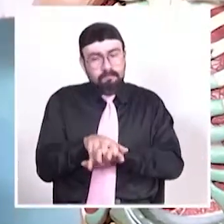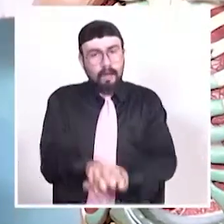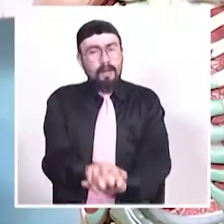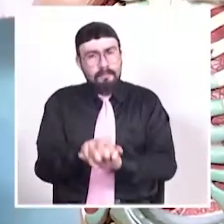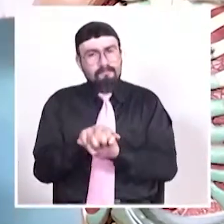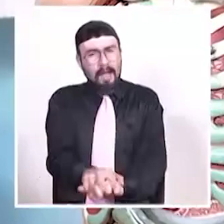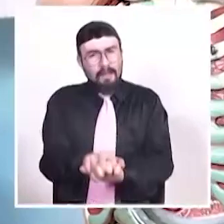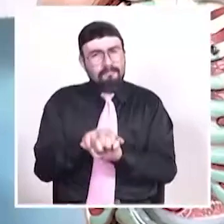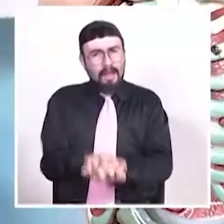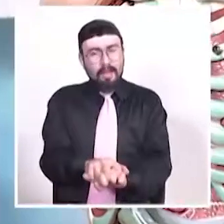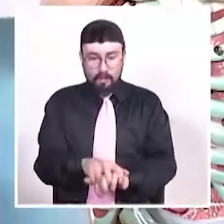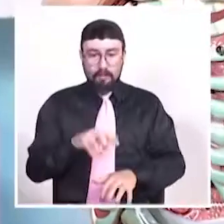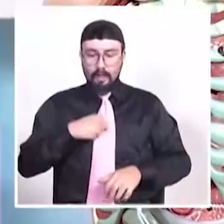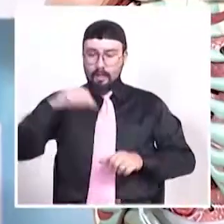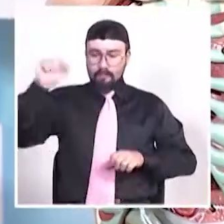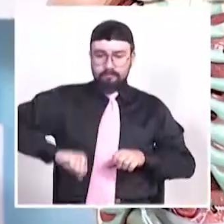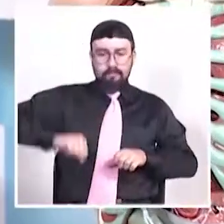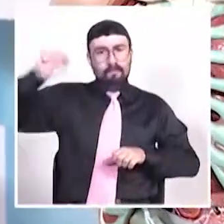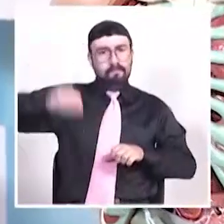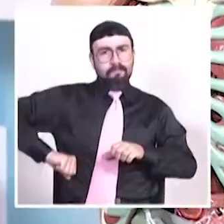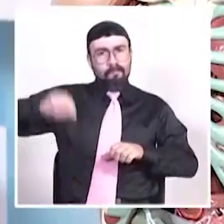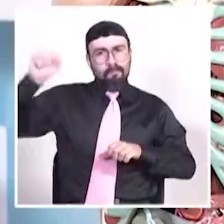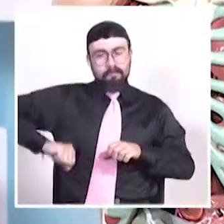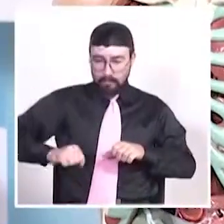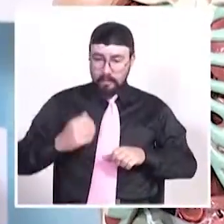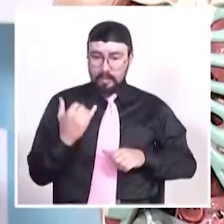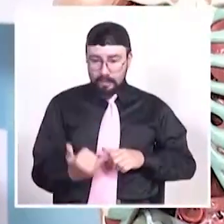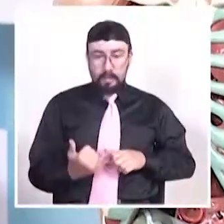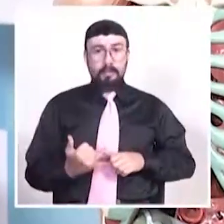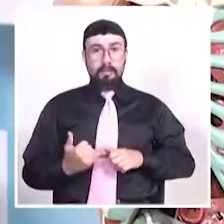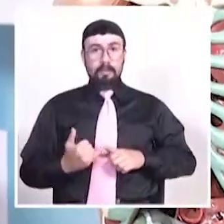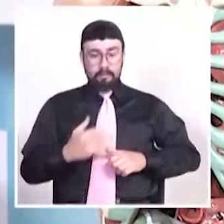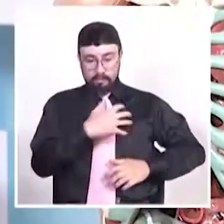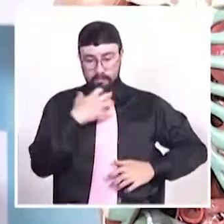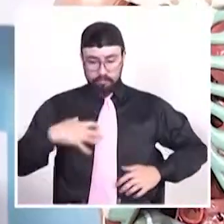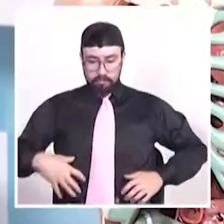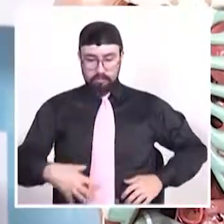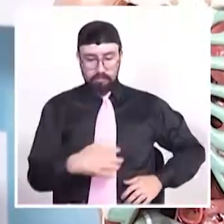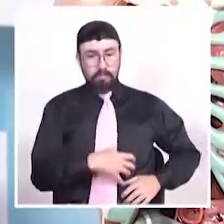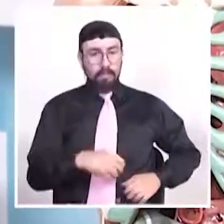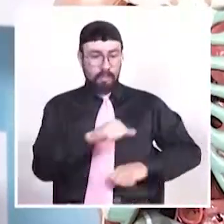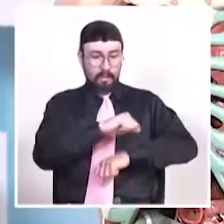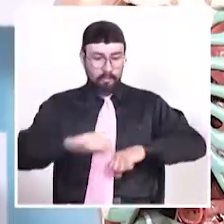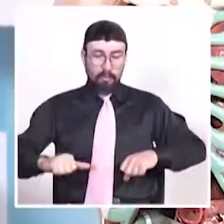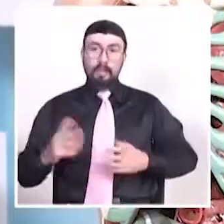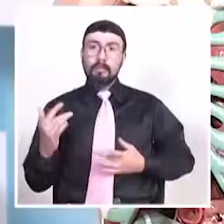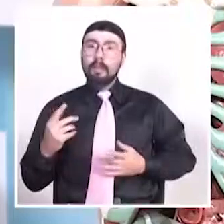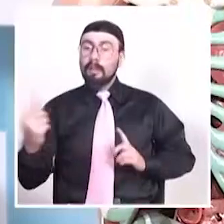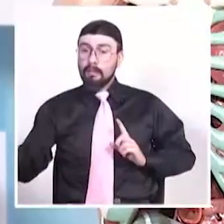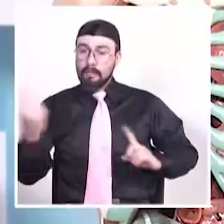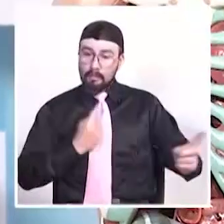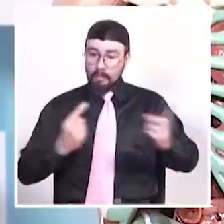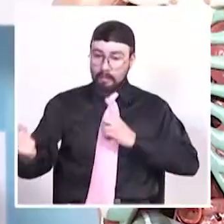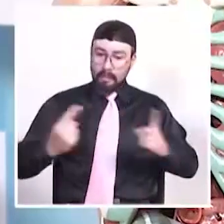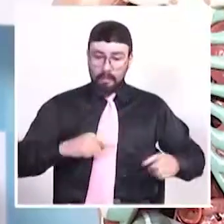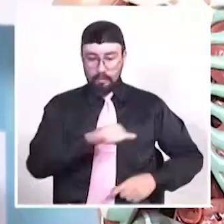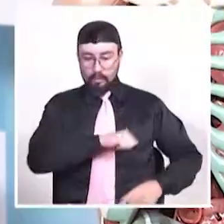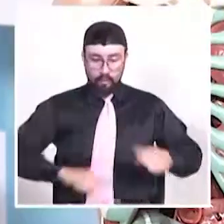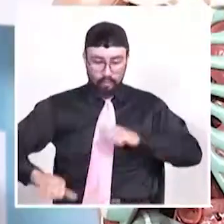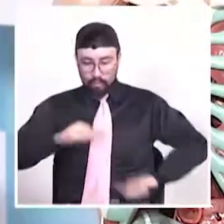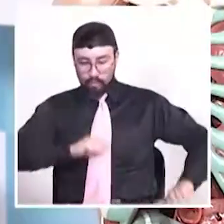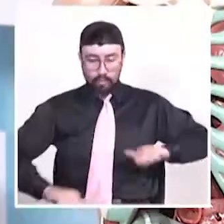suministramos oxígeno y ese paciente es donante, nosotros vamos a mantener mayor vitalidad de los órganos mientras vienen por ellos para llevárselos